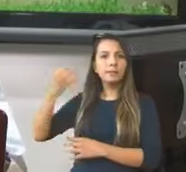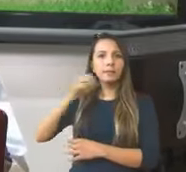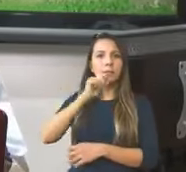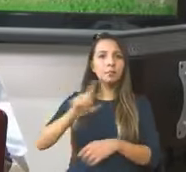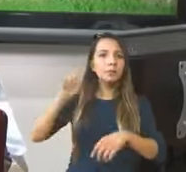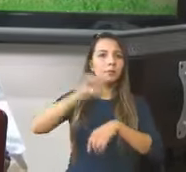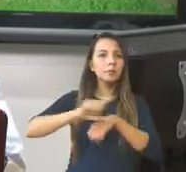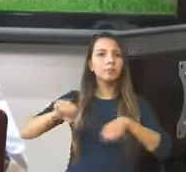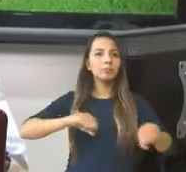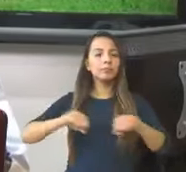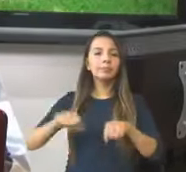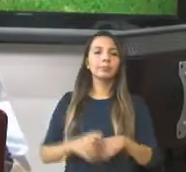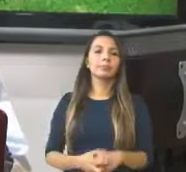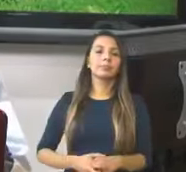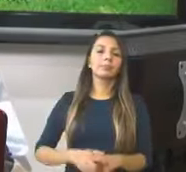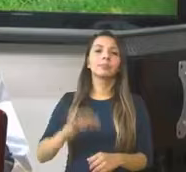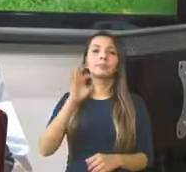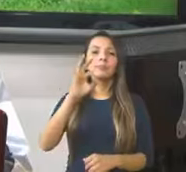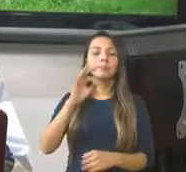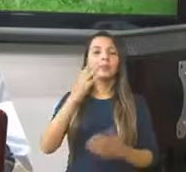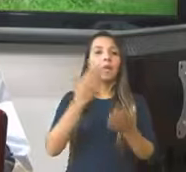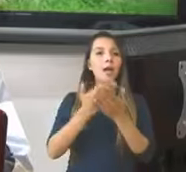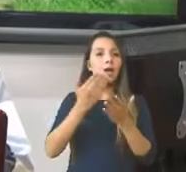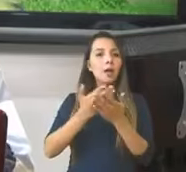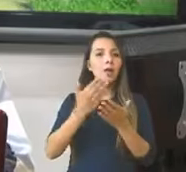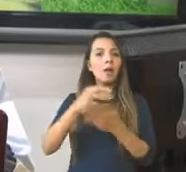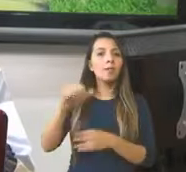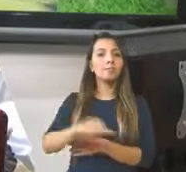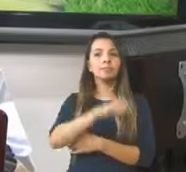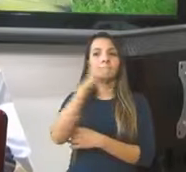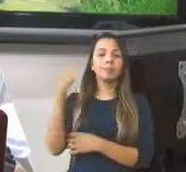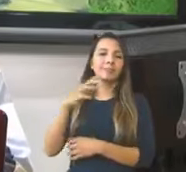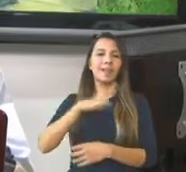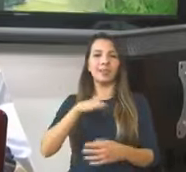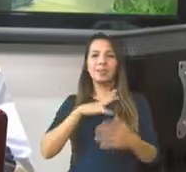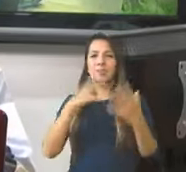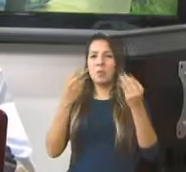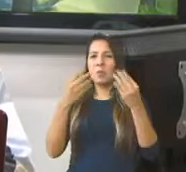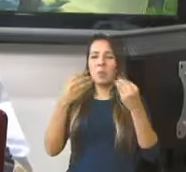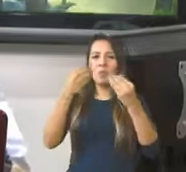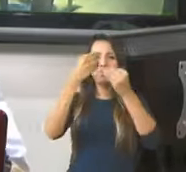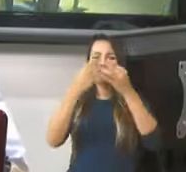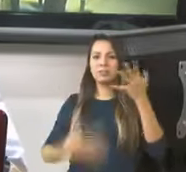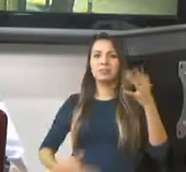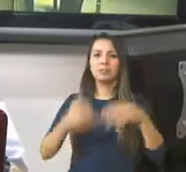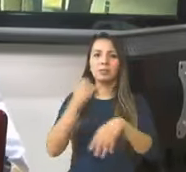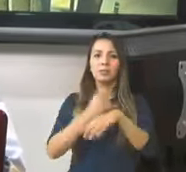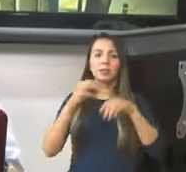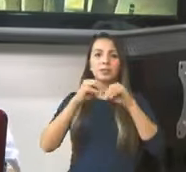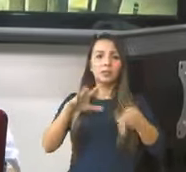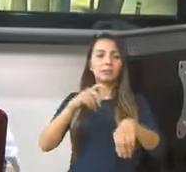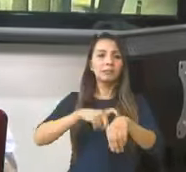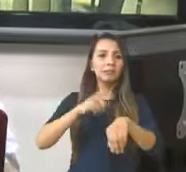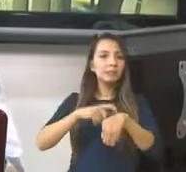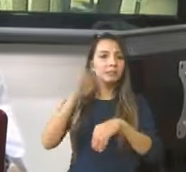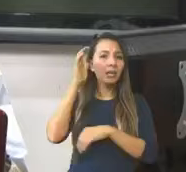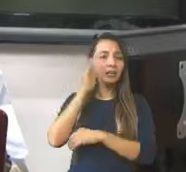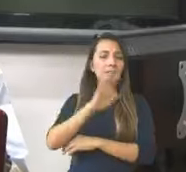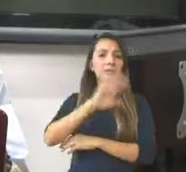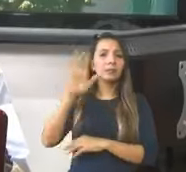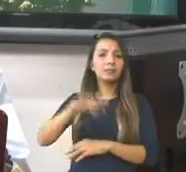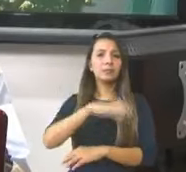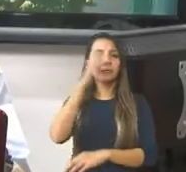beso, gracias. Bueno, nos vamos a ir ahora. Tenemos bastante, pero bastante información, y ya se nos está terminando